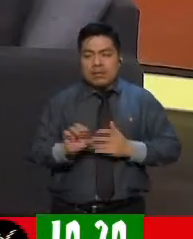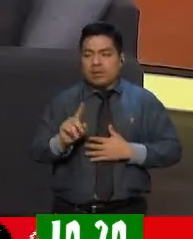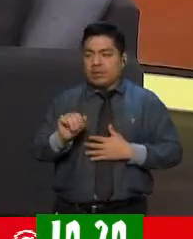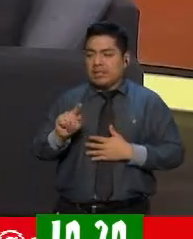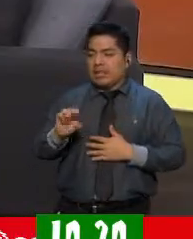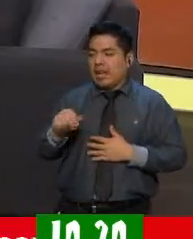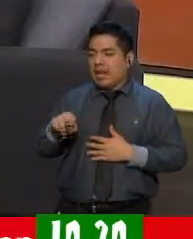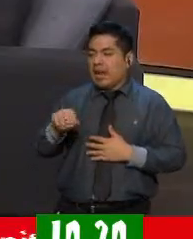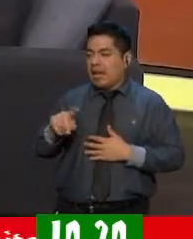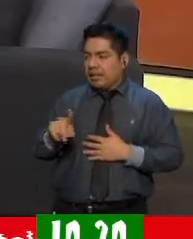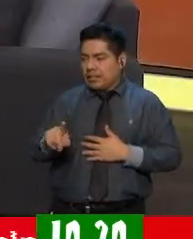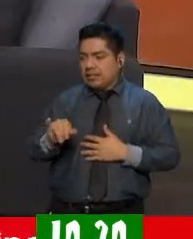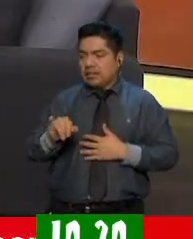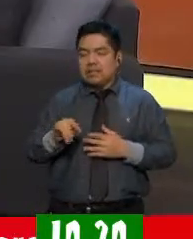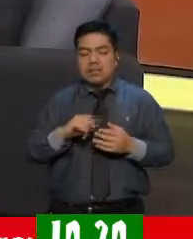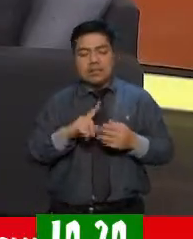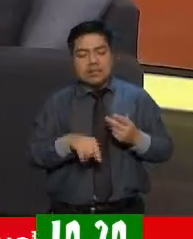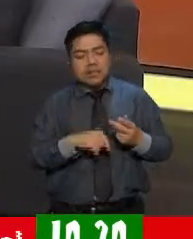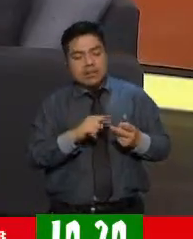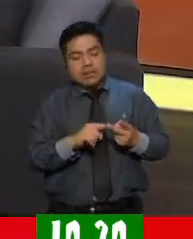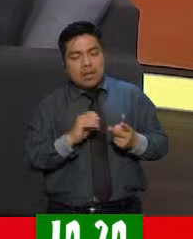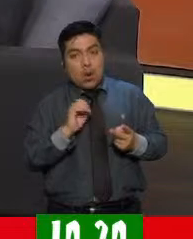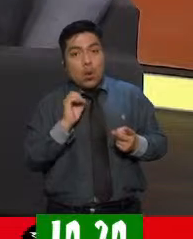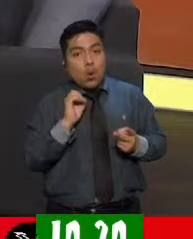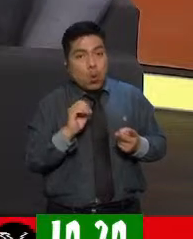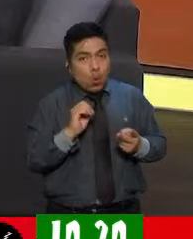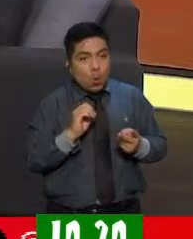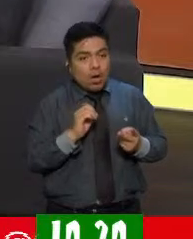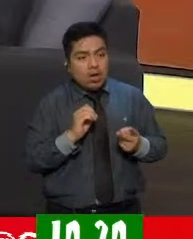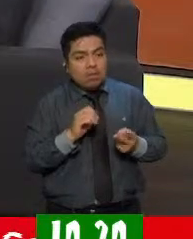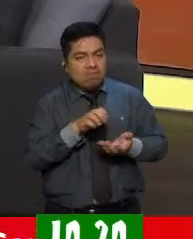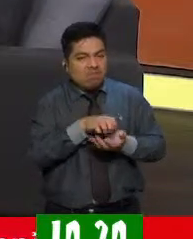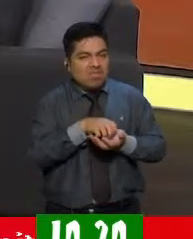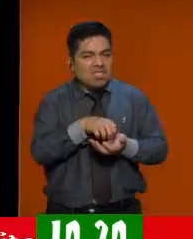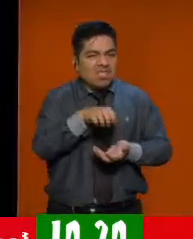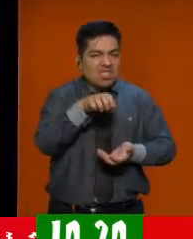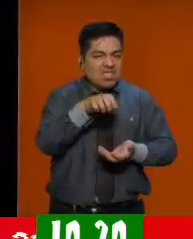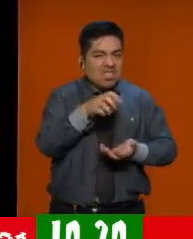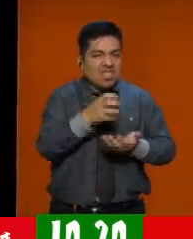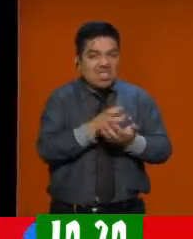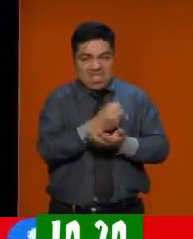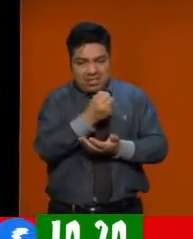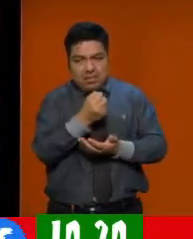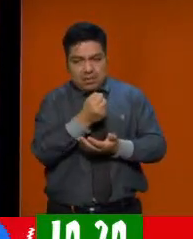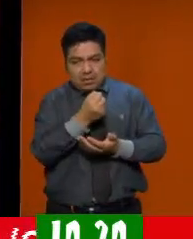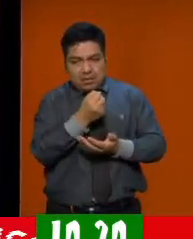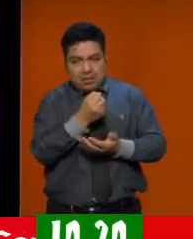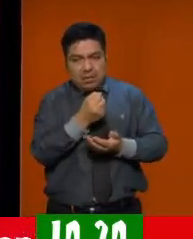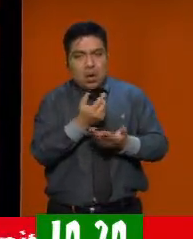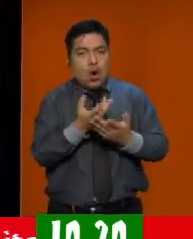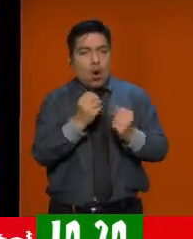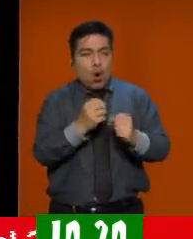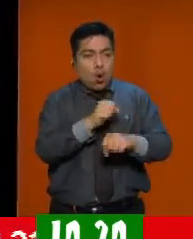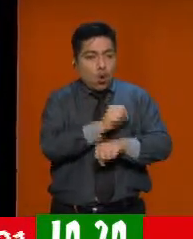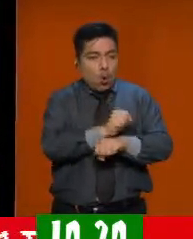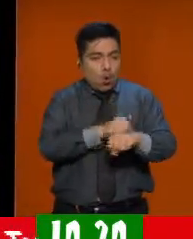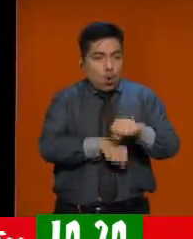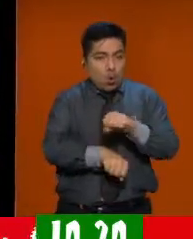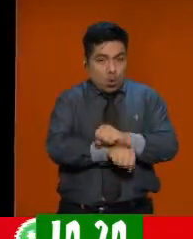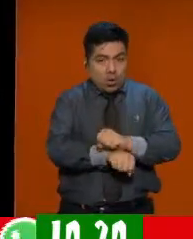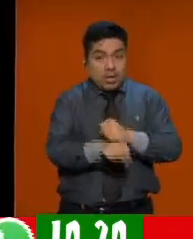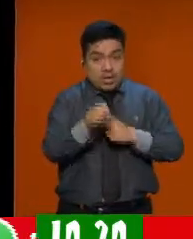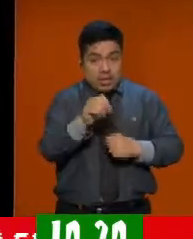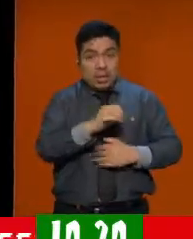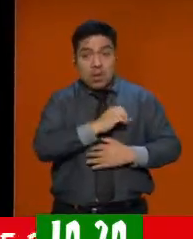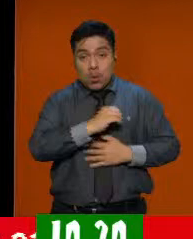nazi o algún, por ejemplo, estatua de un conquistador o esclavista, también sea discurso de